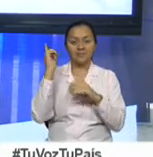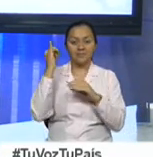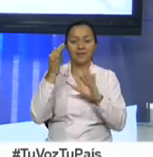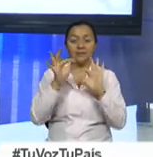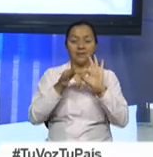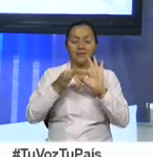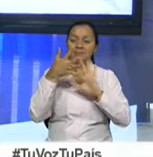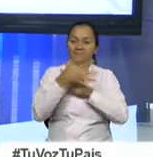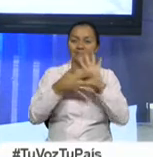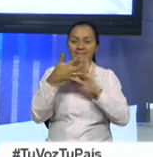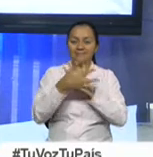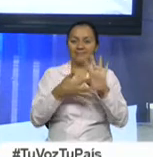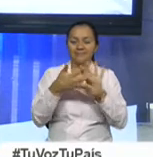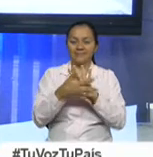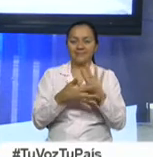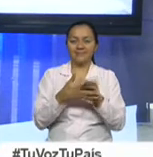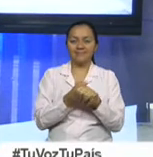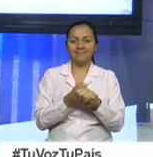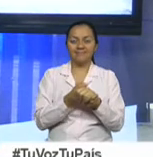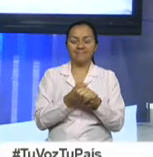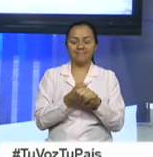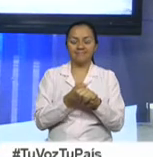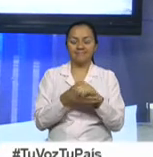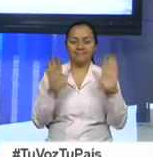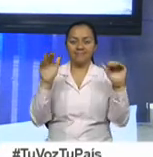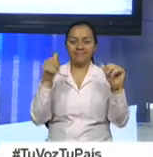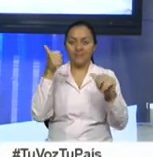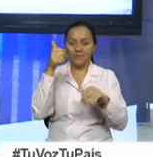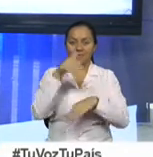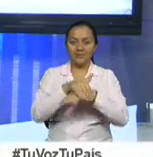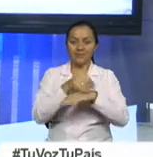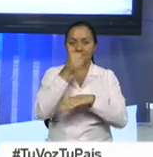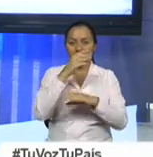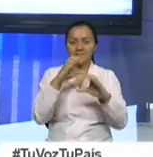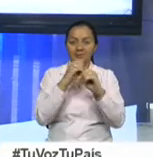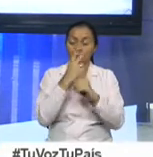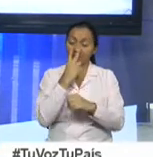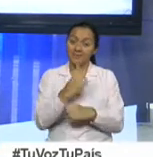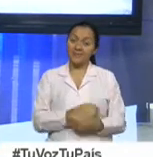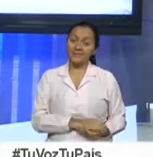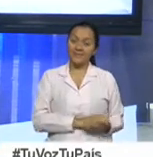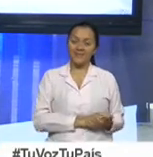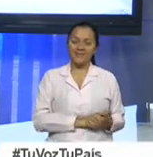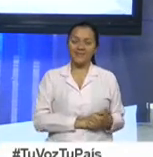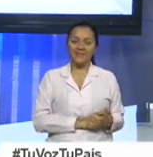quien realiza la interpretación de lengua de señas. Me despido deseándoles que tengan una excelente tarde. Muy buenas tardes.